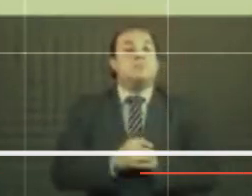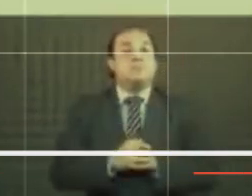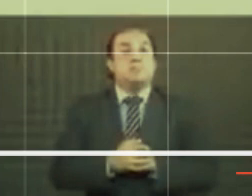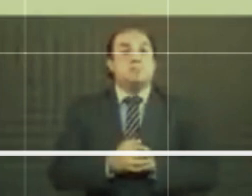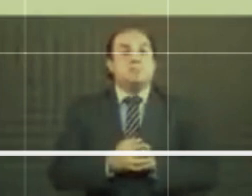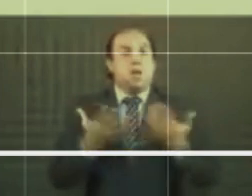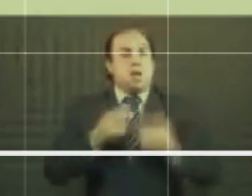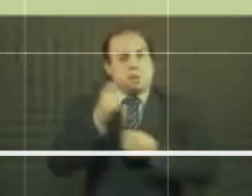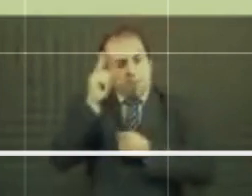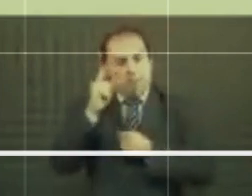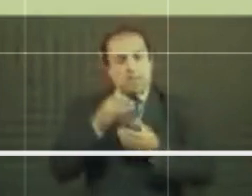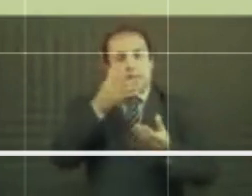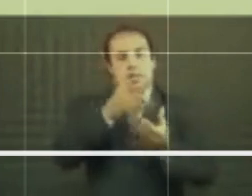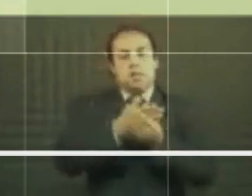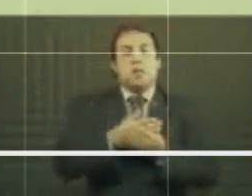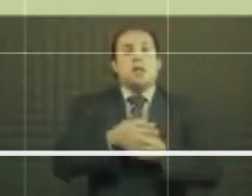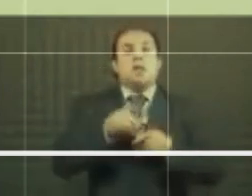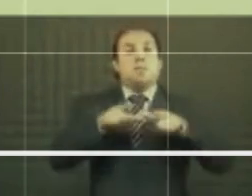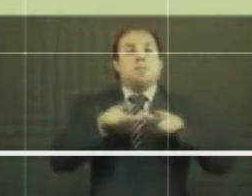es muy sencillo, ingresen a